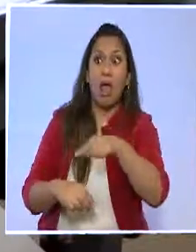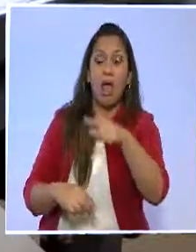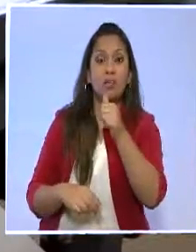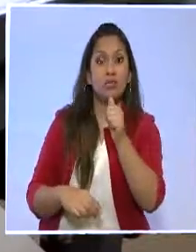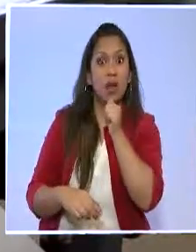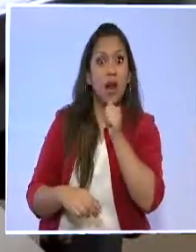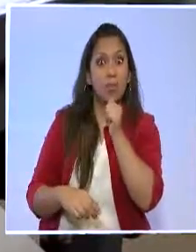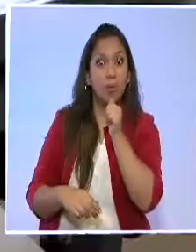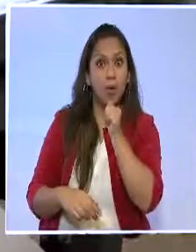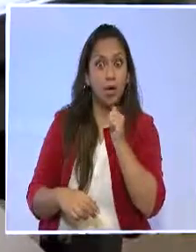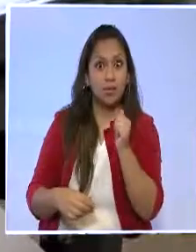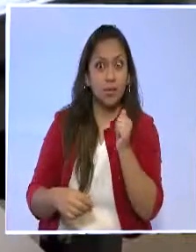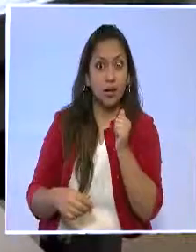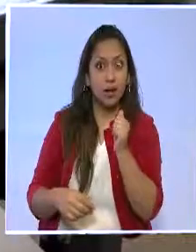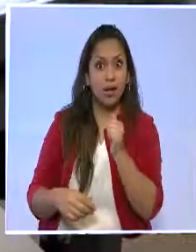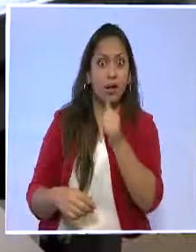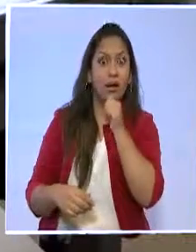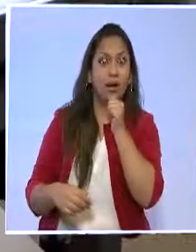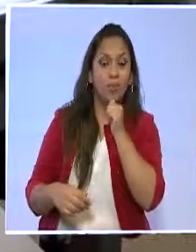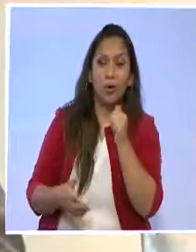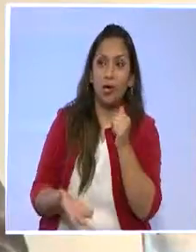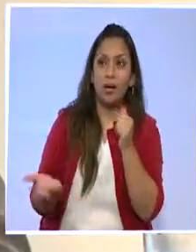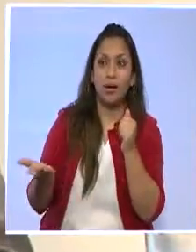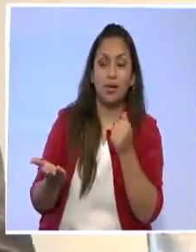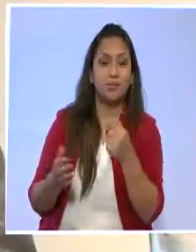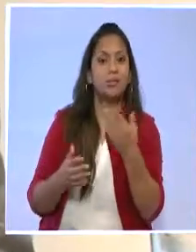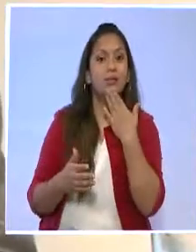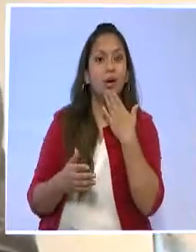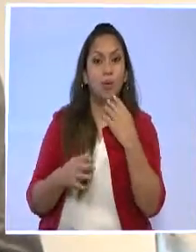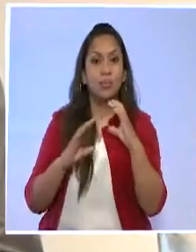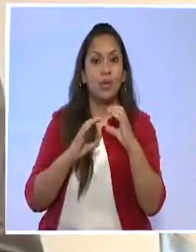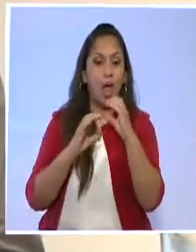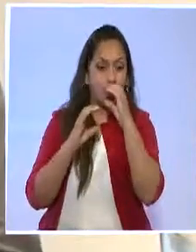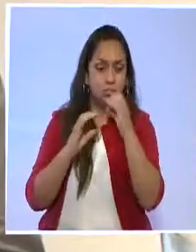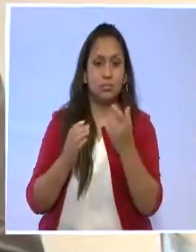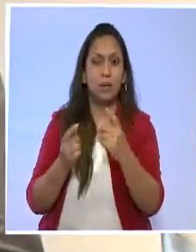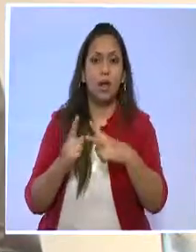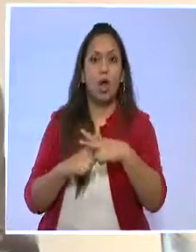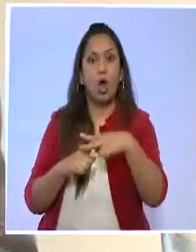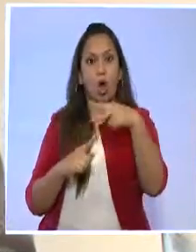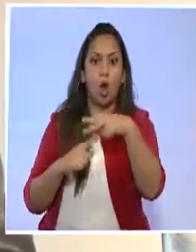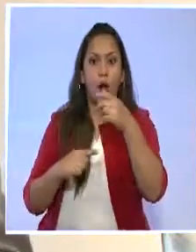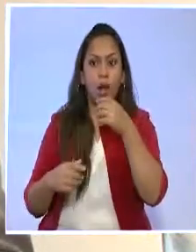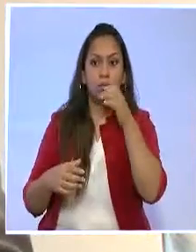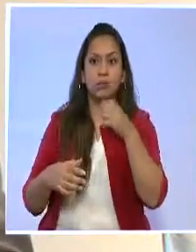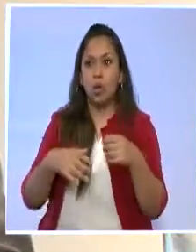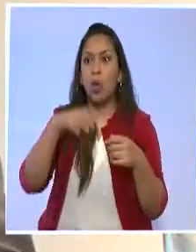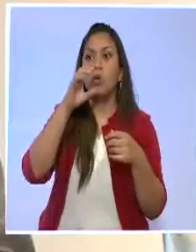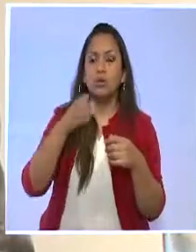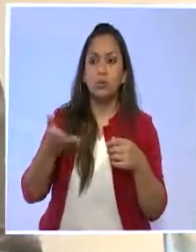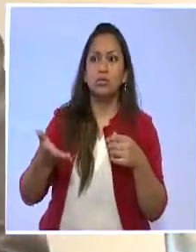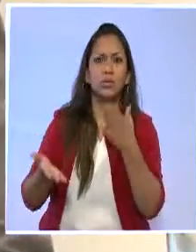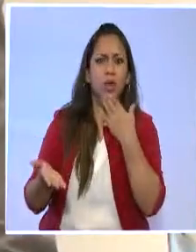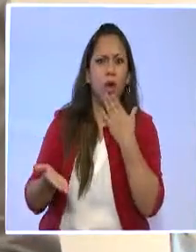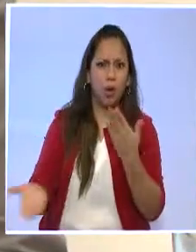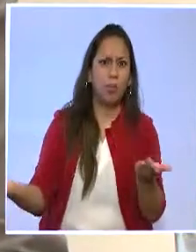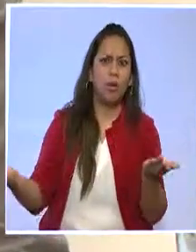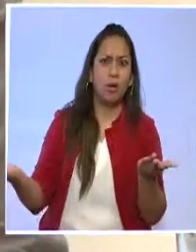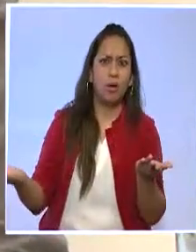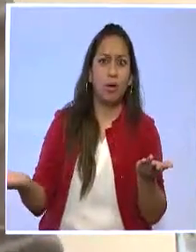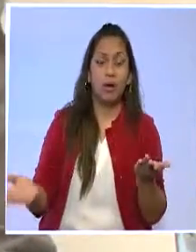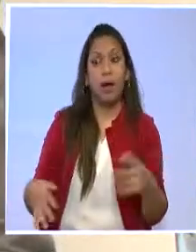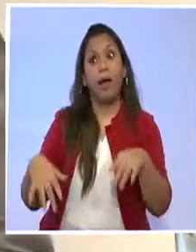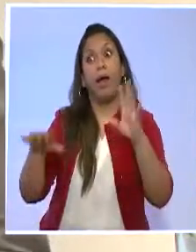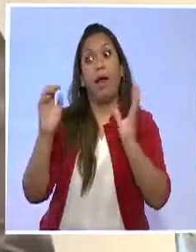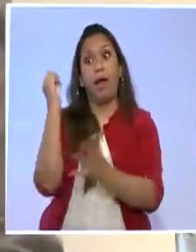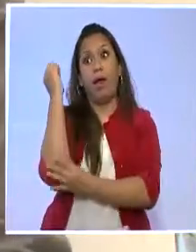son representantes de la política o sea qué parámetros de conciencia y sociales estamos por acá vamos a al pobre que